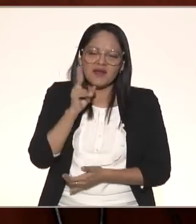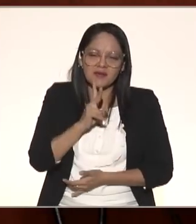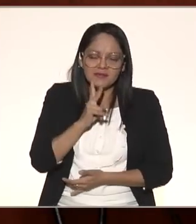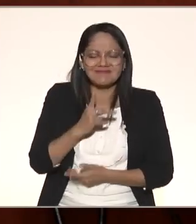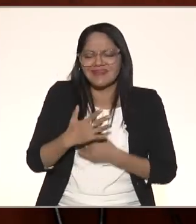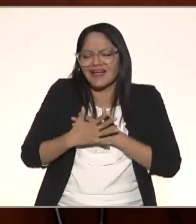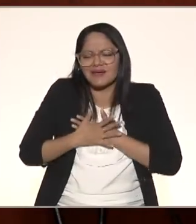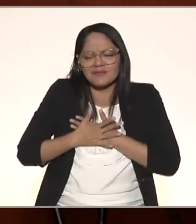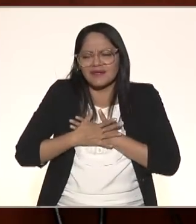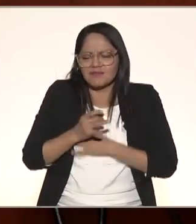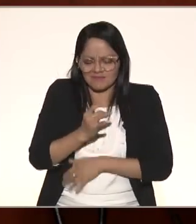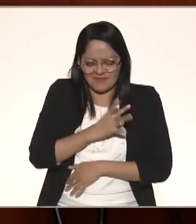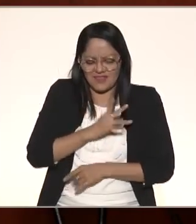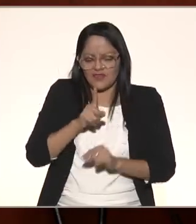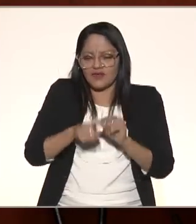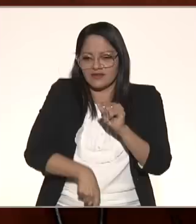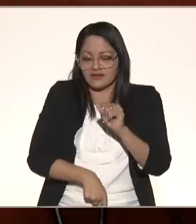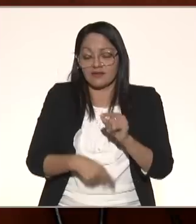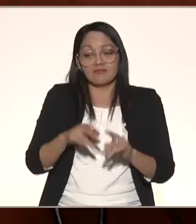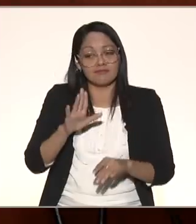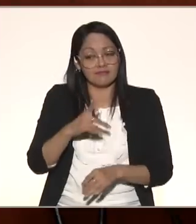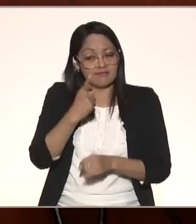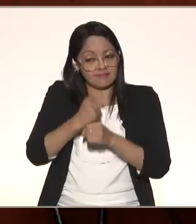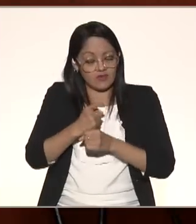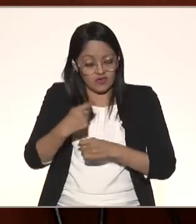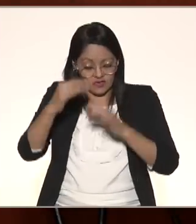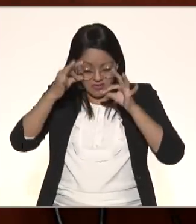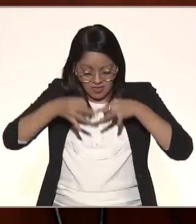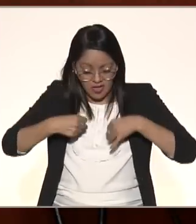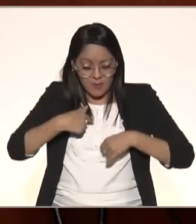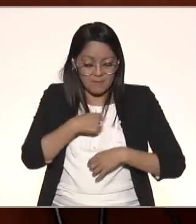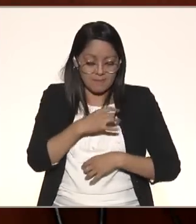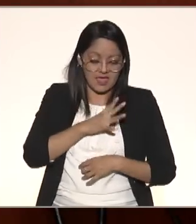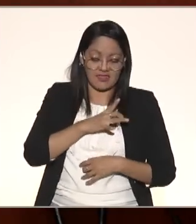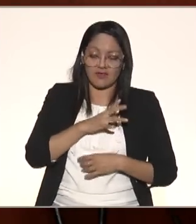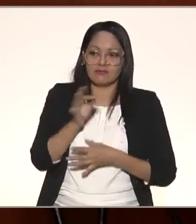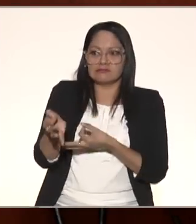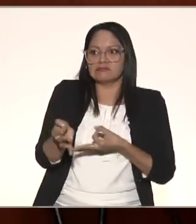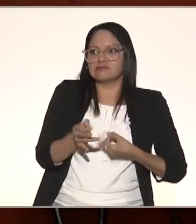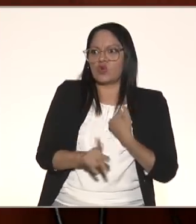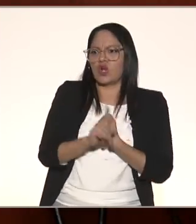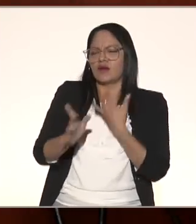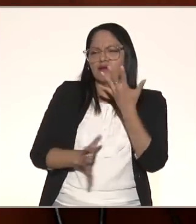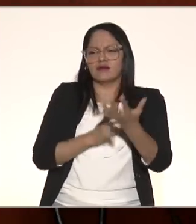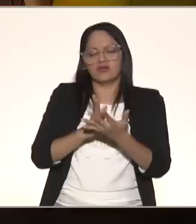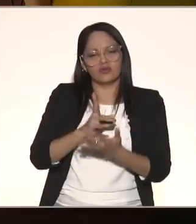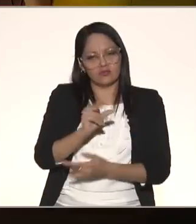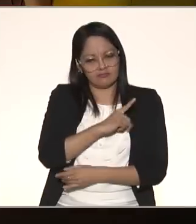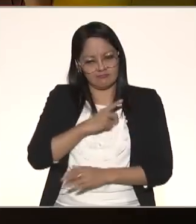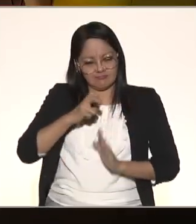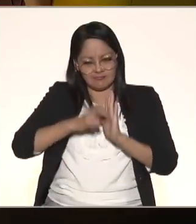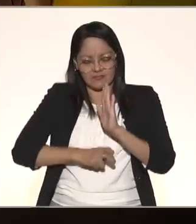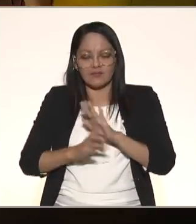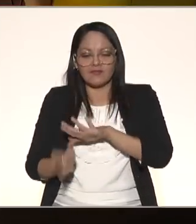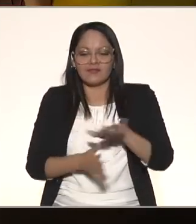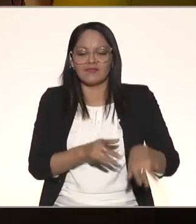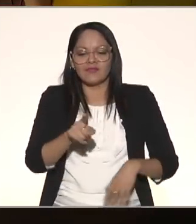miedo pero conocer nuestros miedos para que no sean los que atraigan catástrofes así es y nos dejaste dos